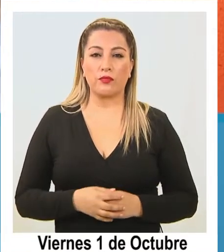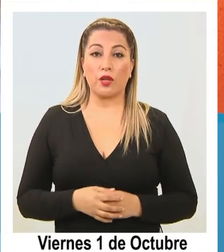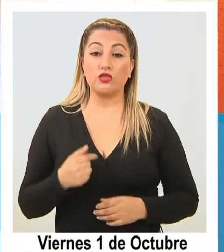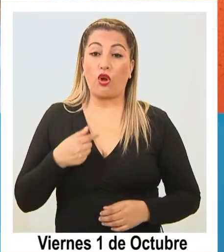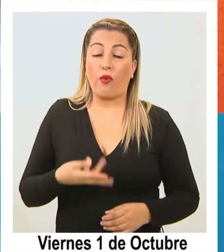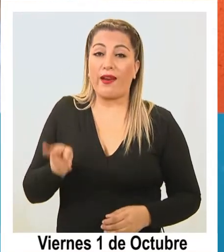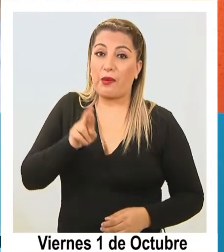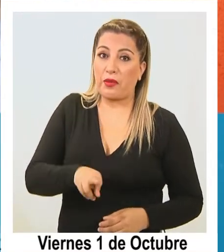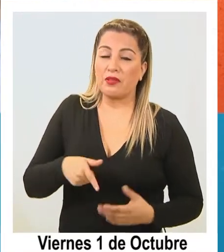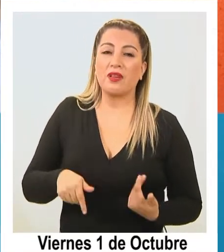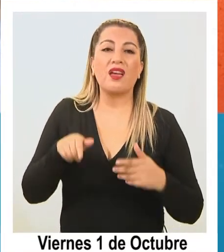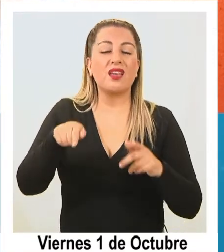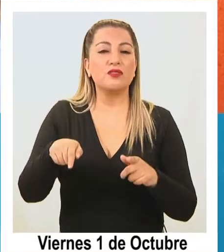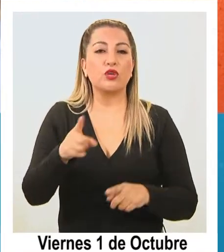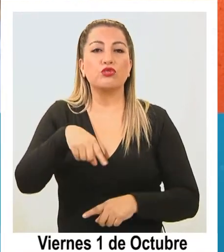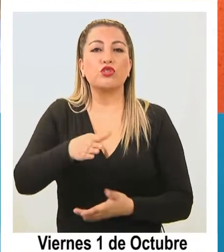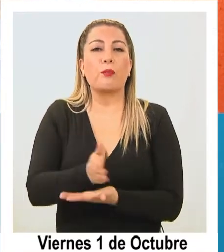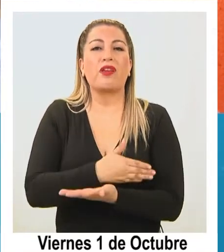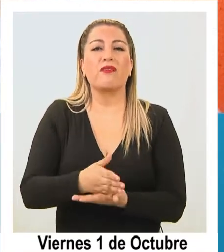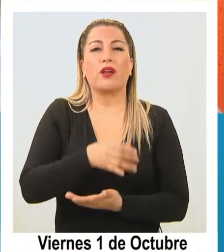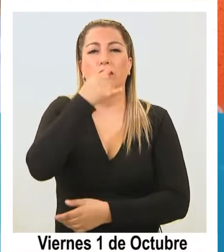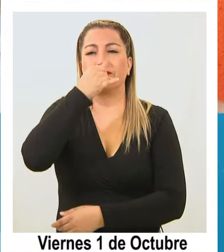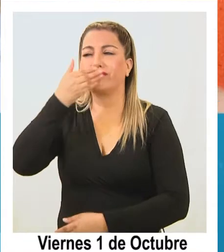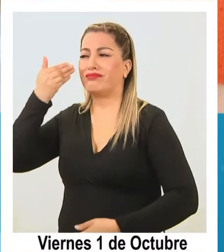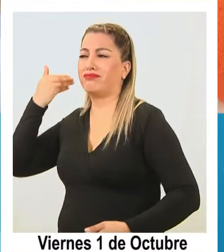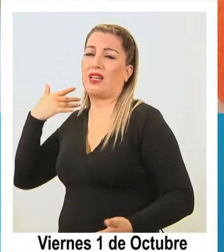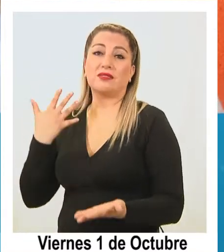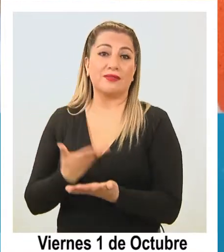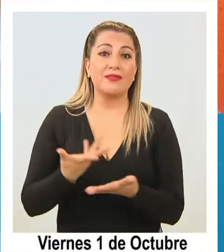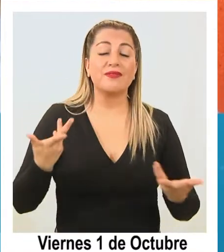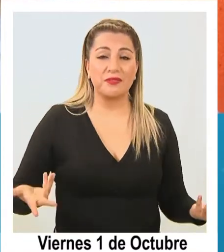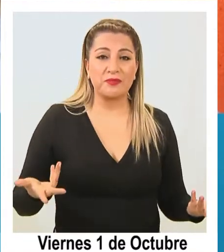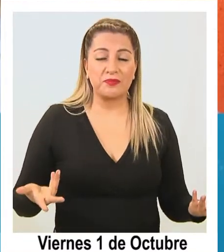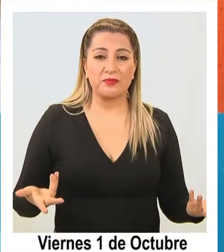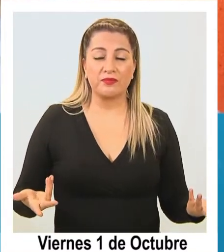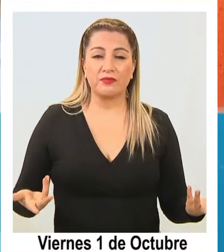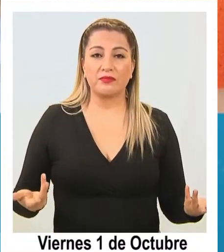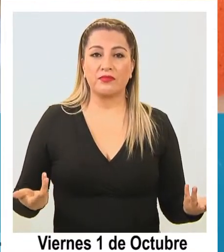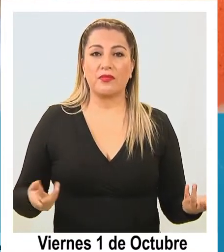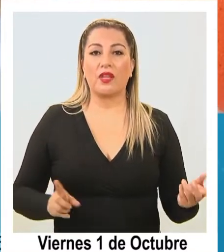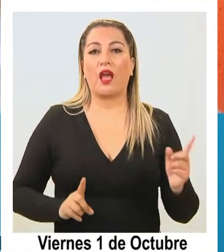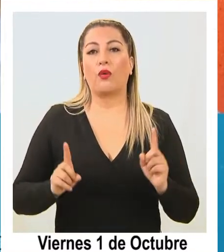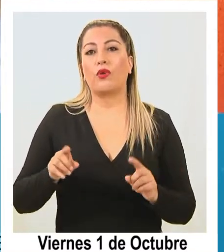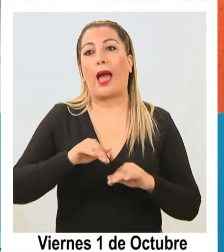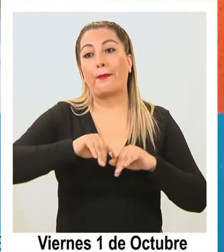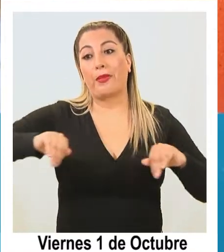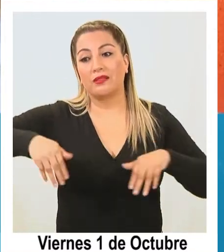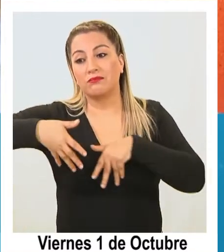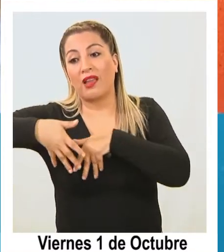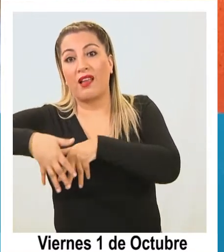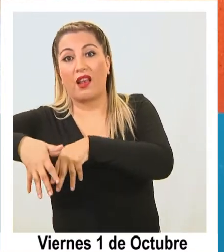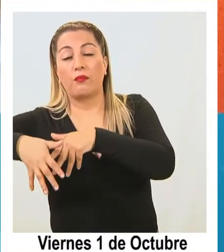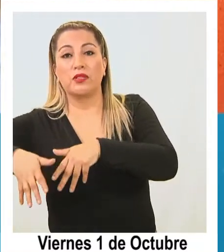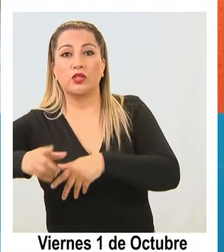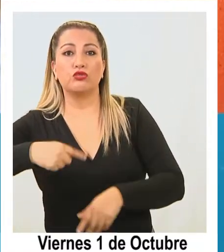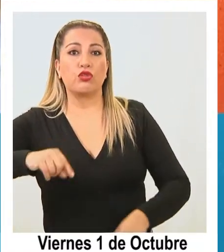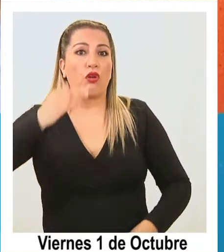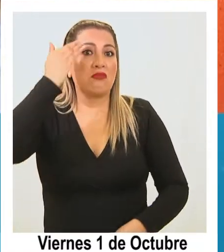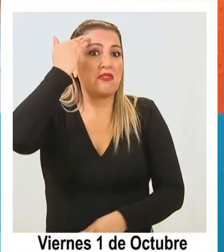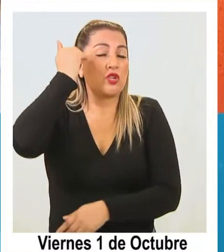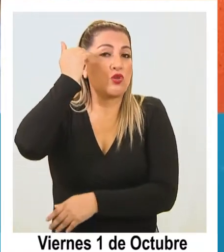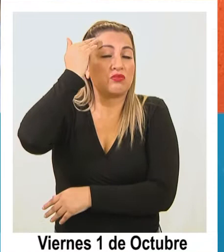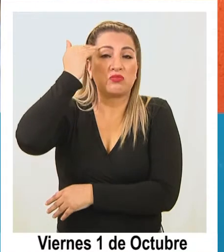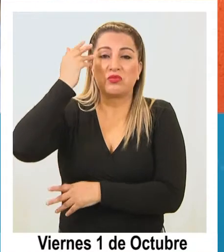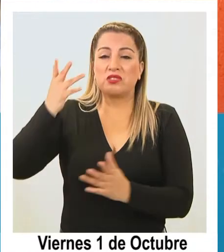insisto, veníamos planificándolo hace mucho tiempo, y más allá de la marcha, porque no sabíamos, la marcha